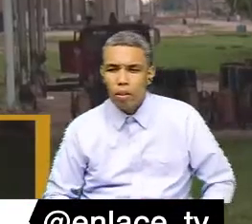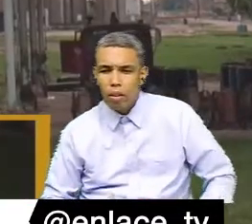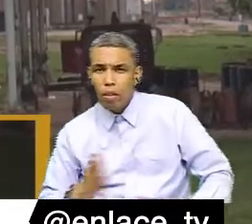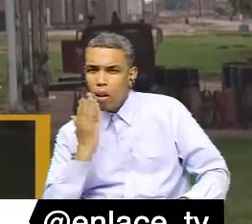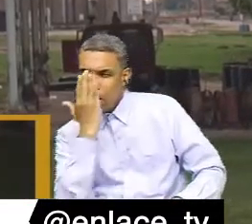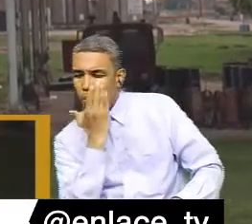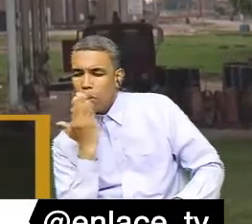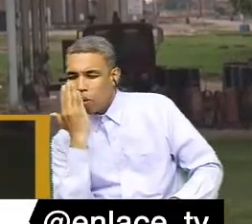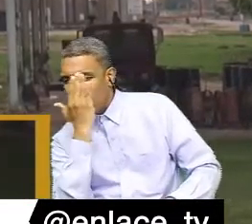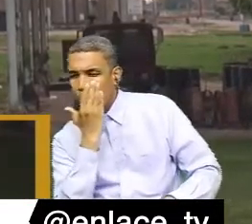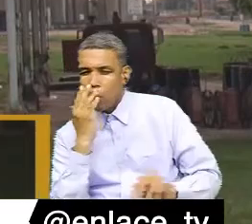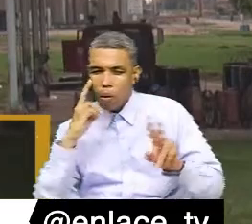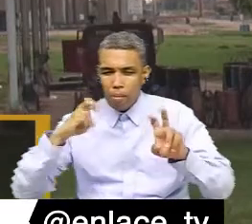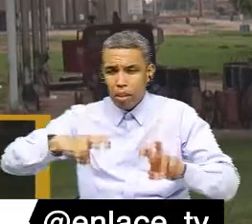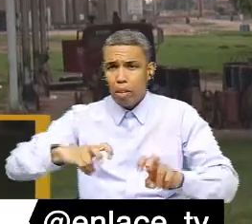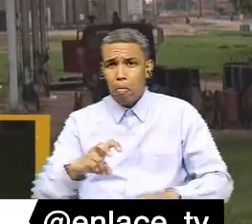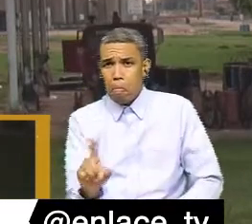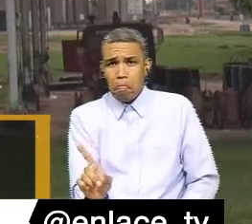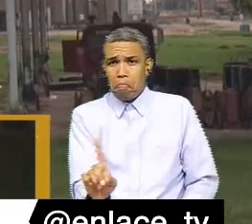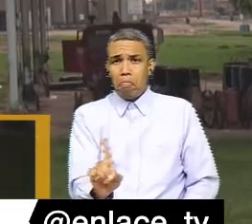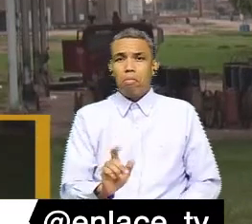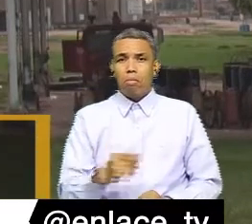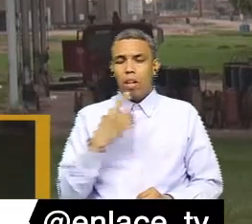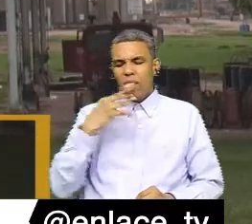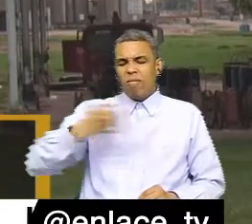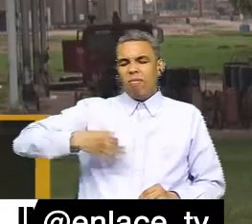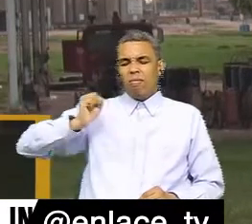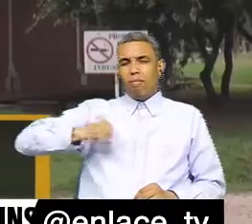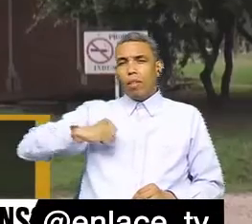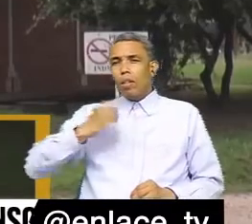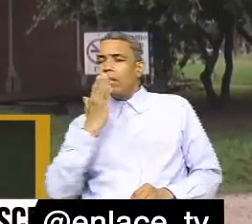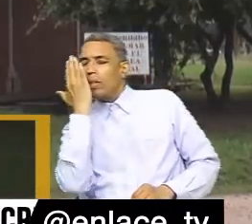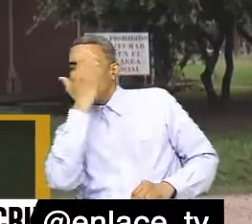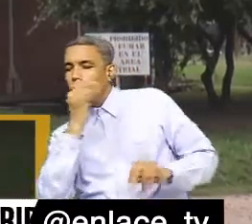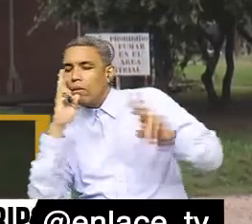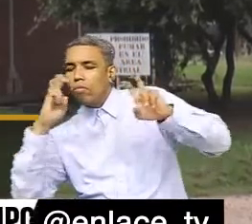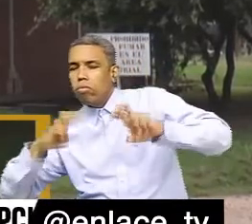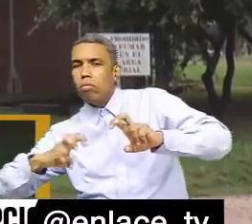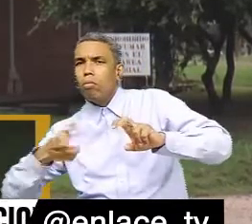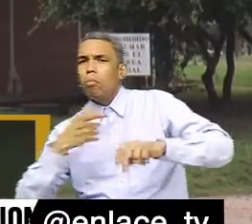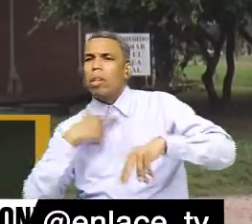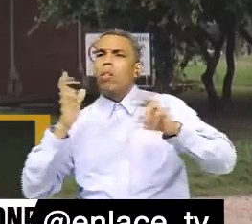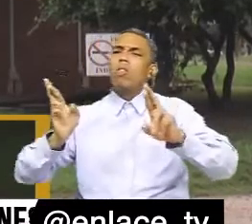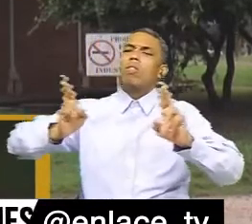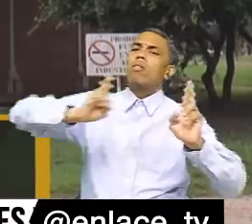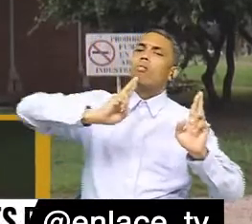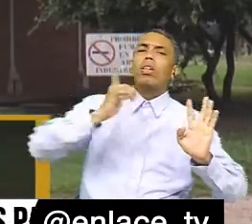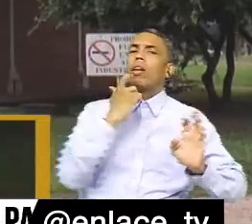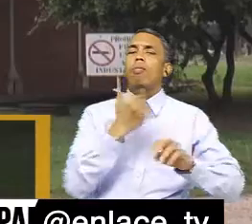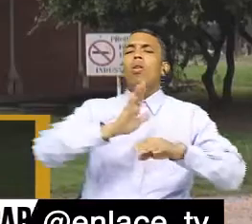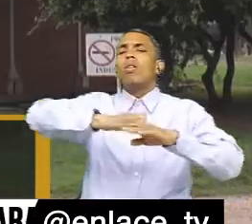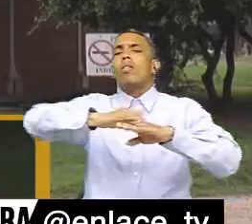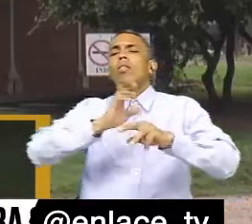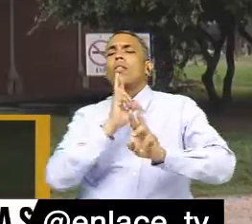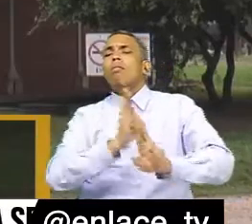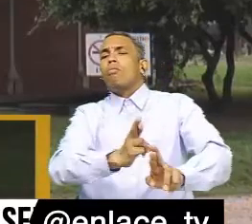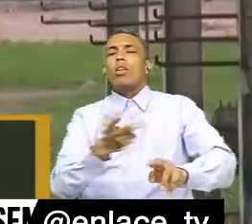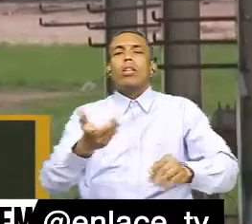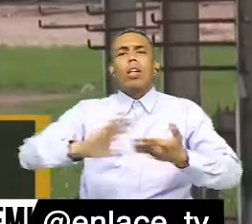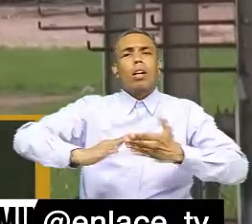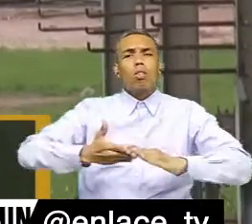dieron ninguna explicación y si tomaron las muestras pero no se sabe qué pasó agrega que mientras se encontraban capacitada fue despedida de la empresa